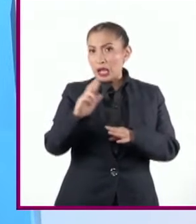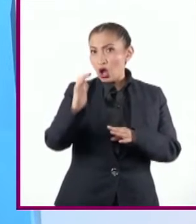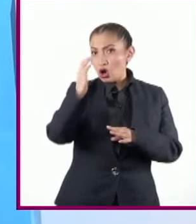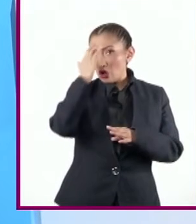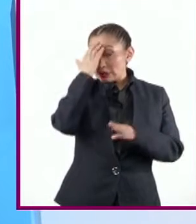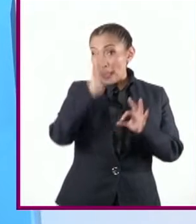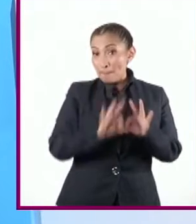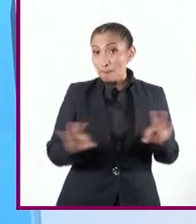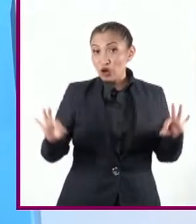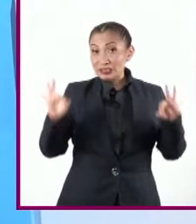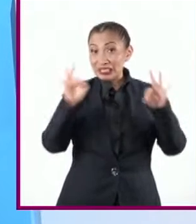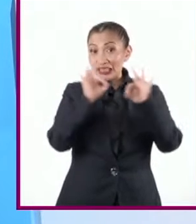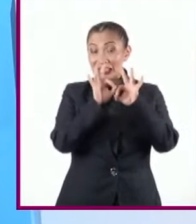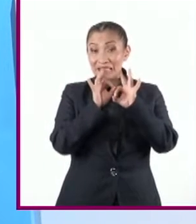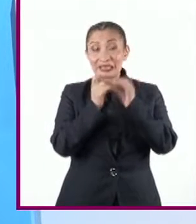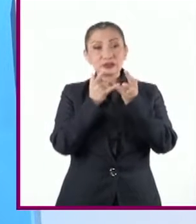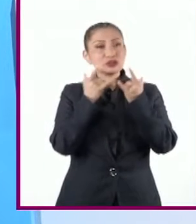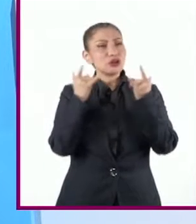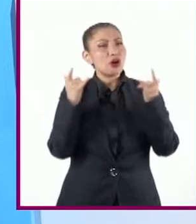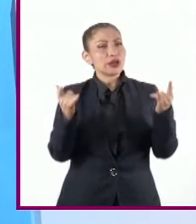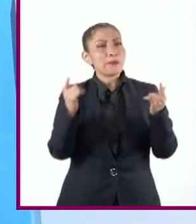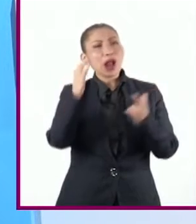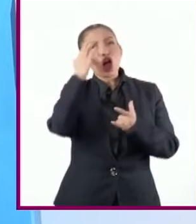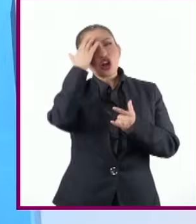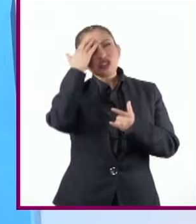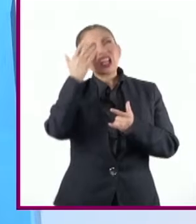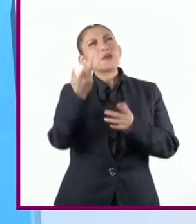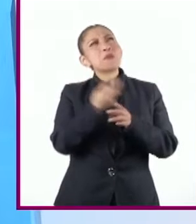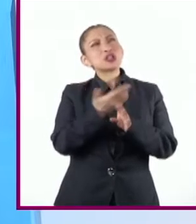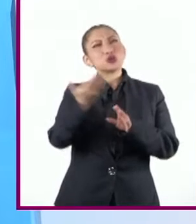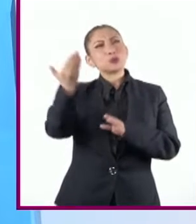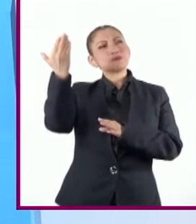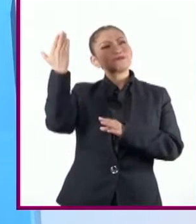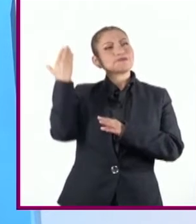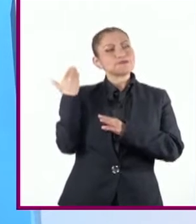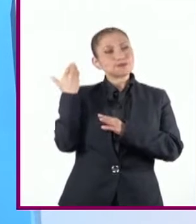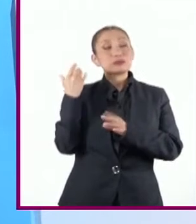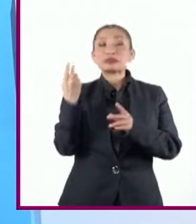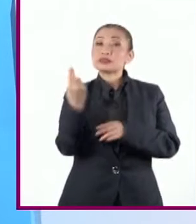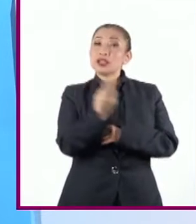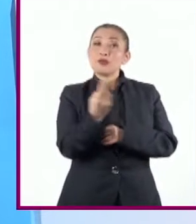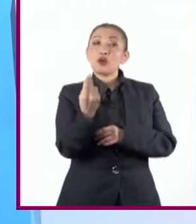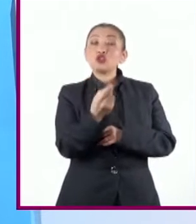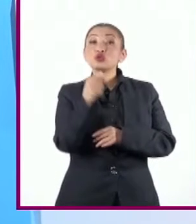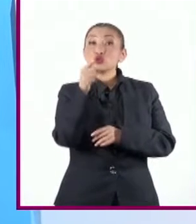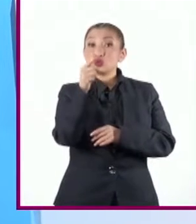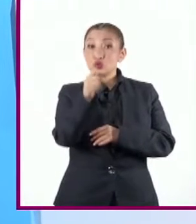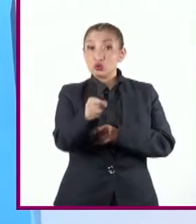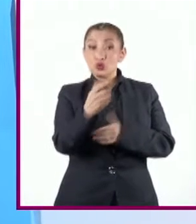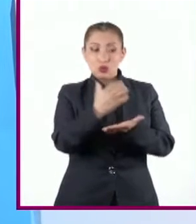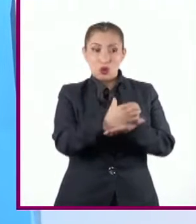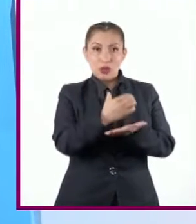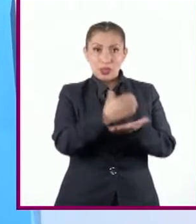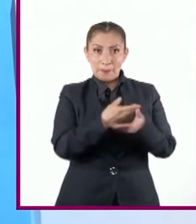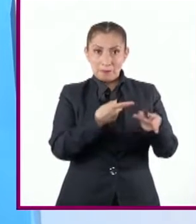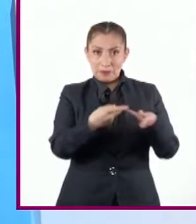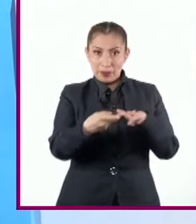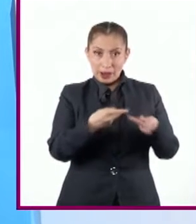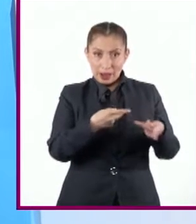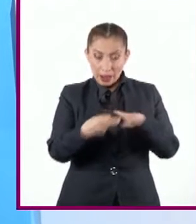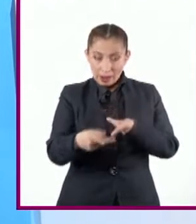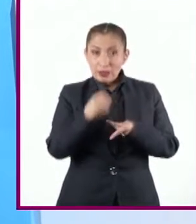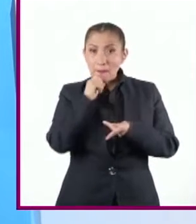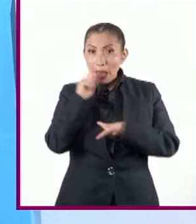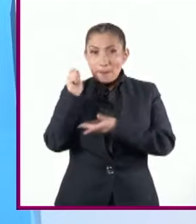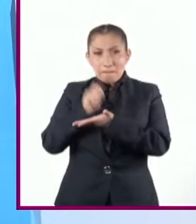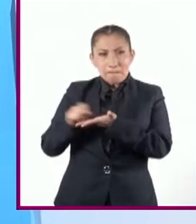reconozcan la importancia de la historia para conocer nuestro pasado. Es necesario que tengan su cuaderno a la mano y